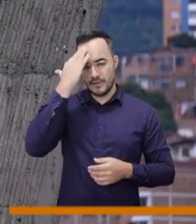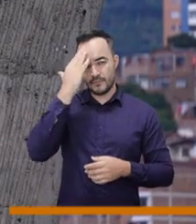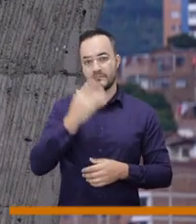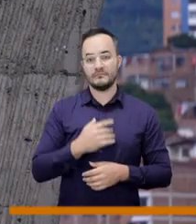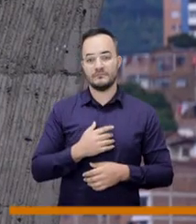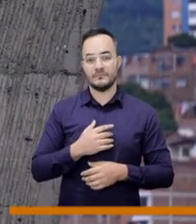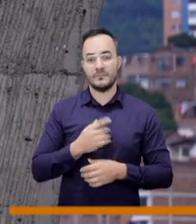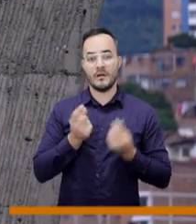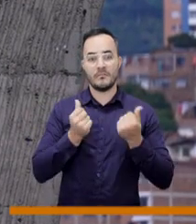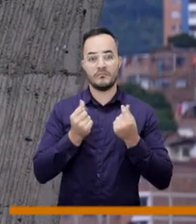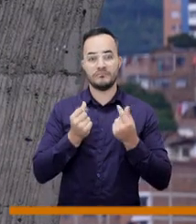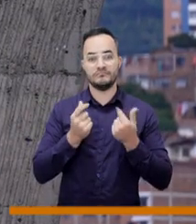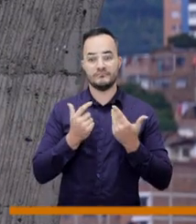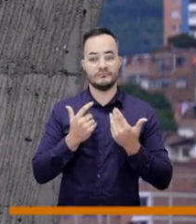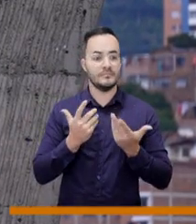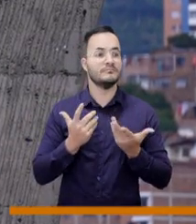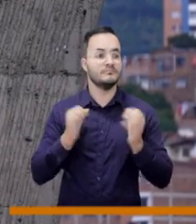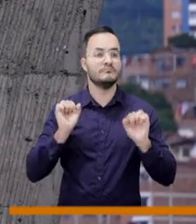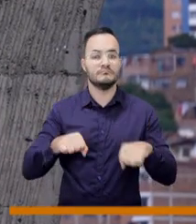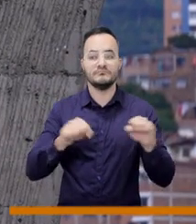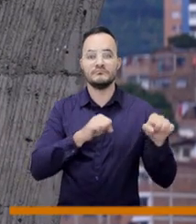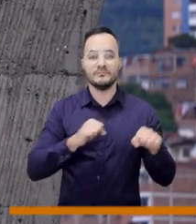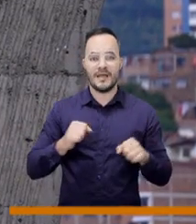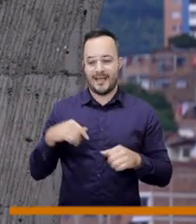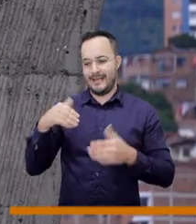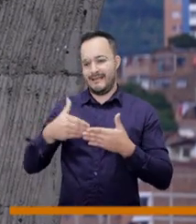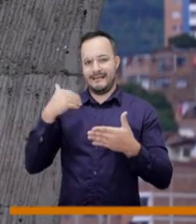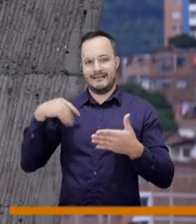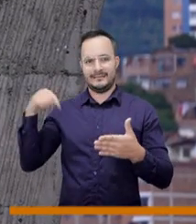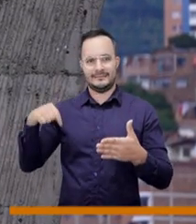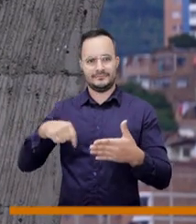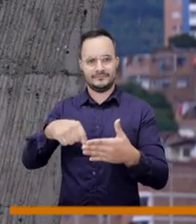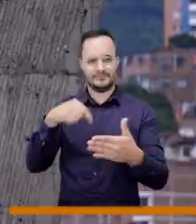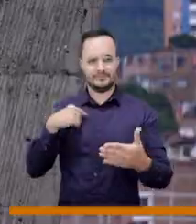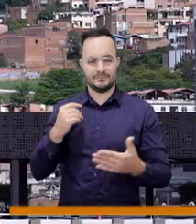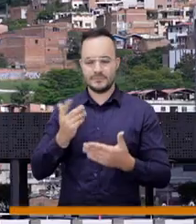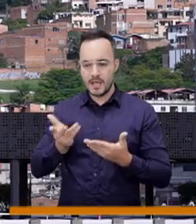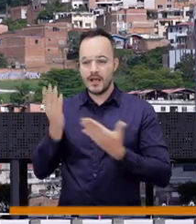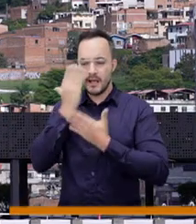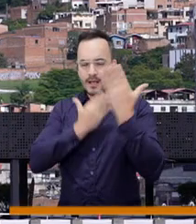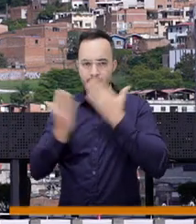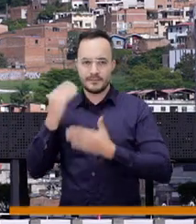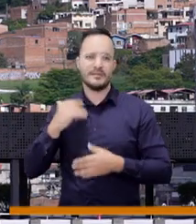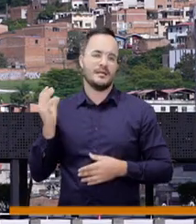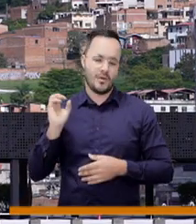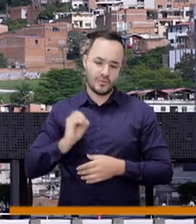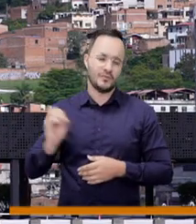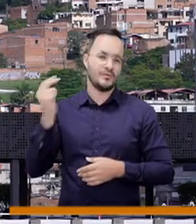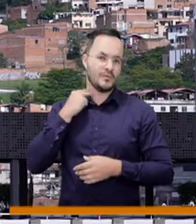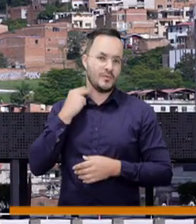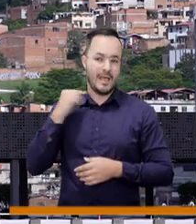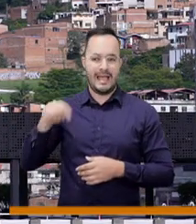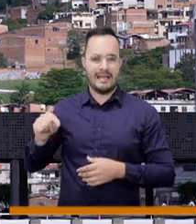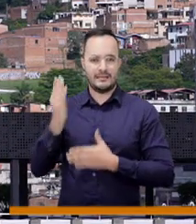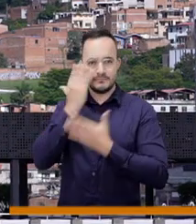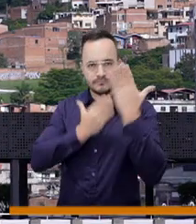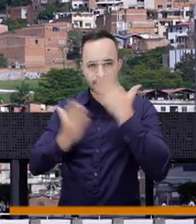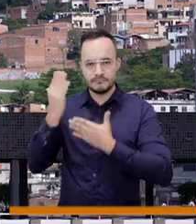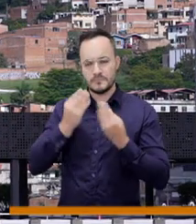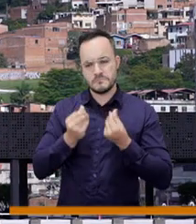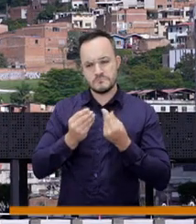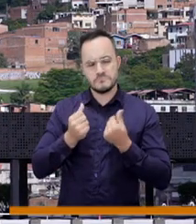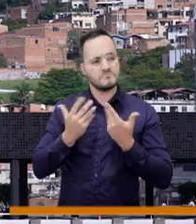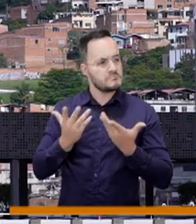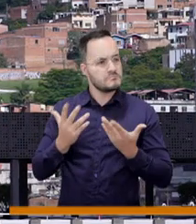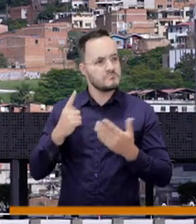la vigencia del año siguiente se discute justo antes de que acabe la anterior, Por eso, en los meses siempre de octubre y noviembre,